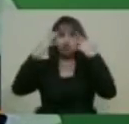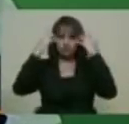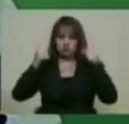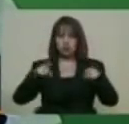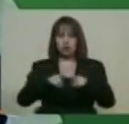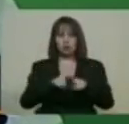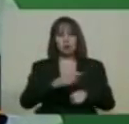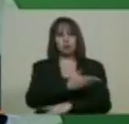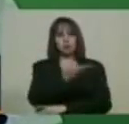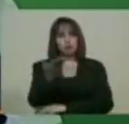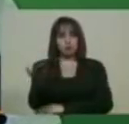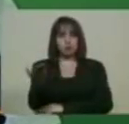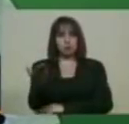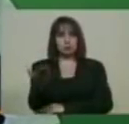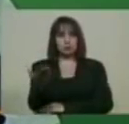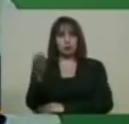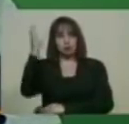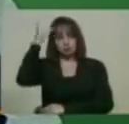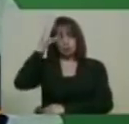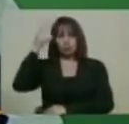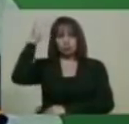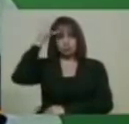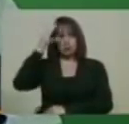ustedes, para eso son sus conocimientos,